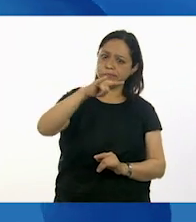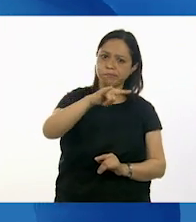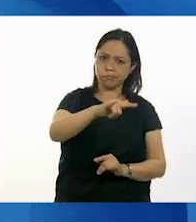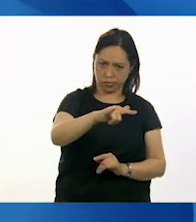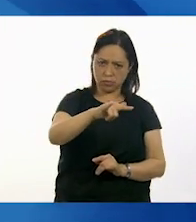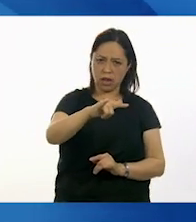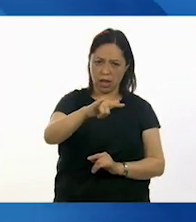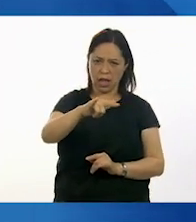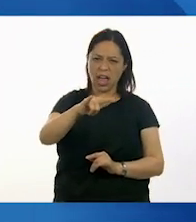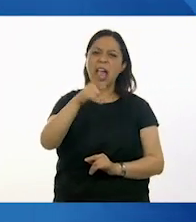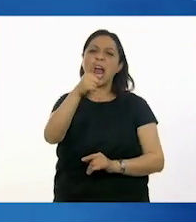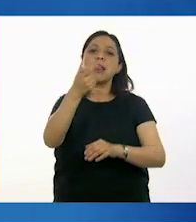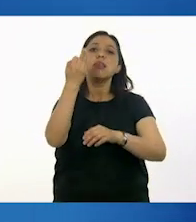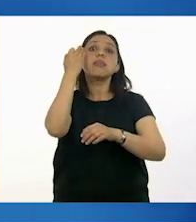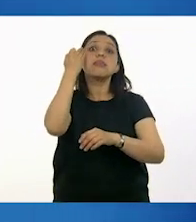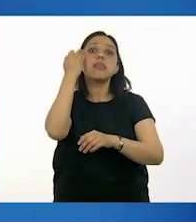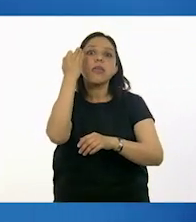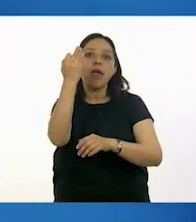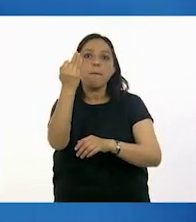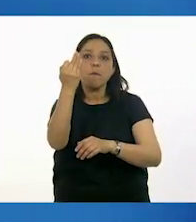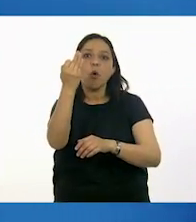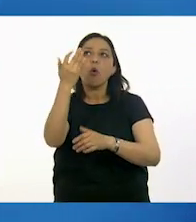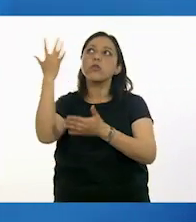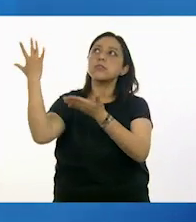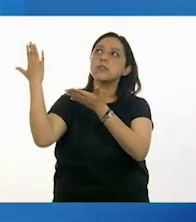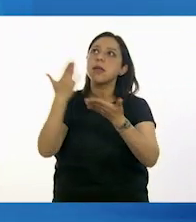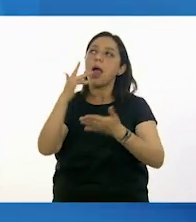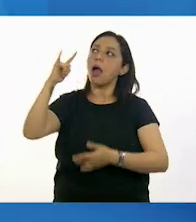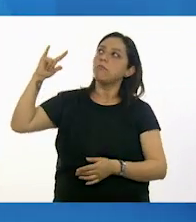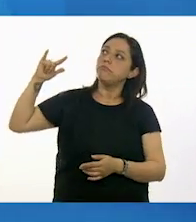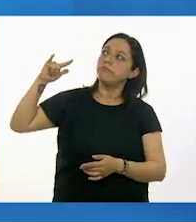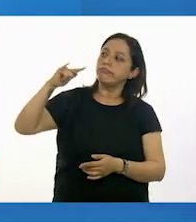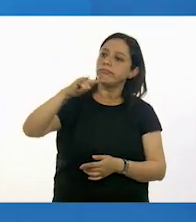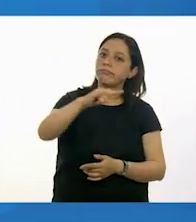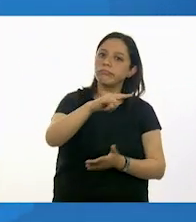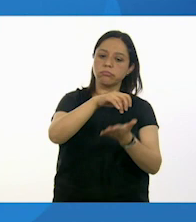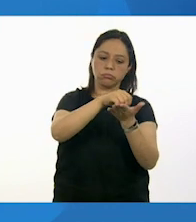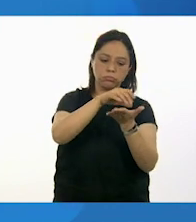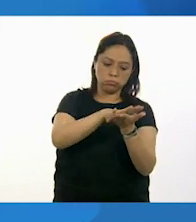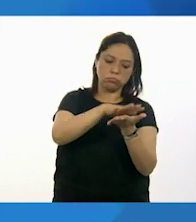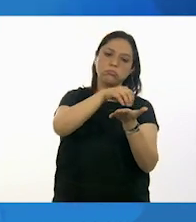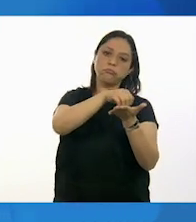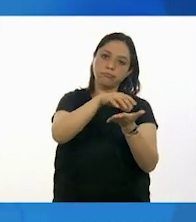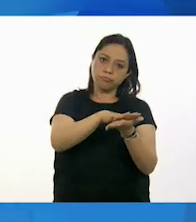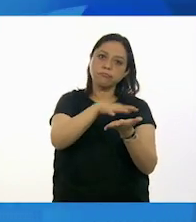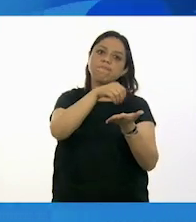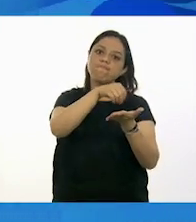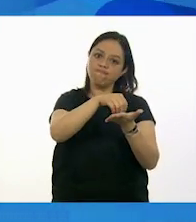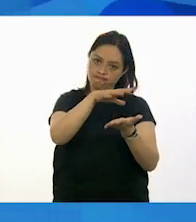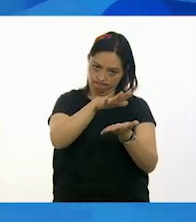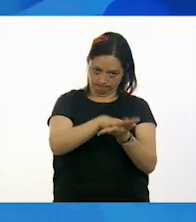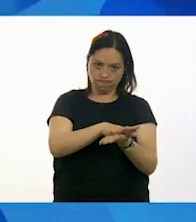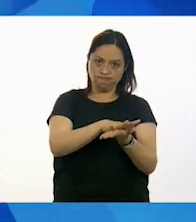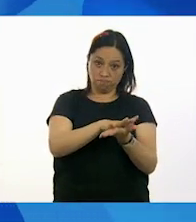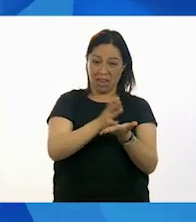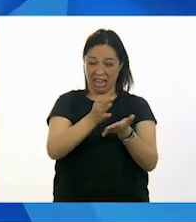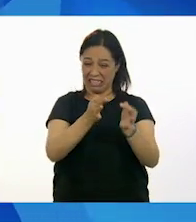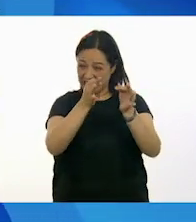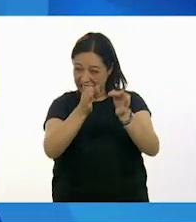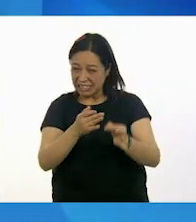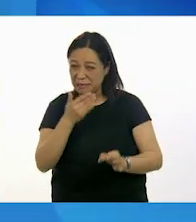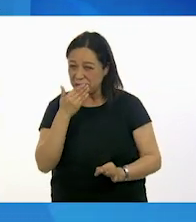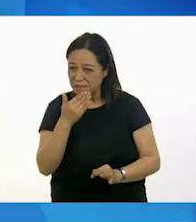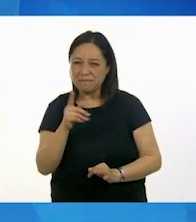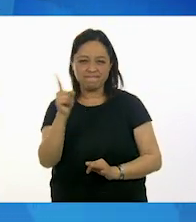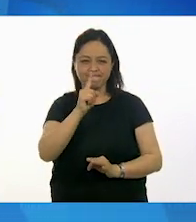que como iban llegando. Como iba llegando la información, él iba escribiendo y entonces no la tuvo de una forma muy adecuada. Y lo vamos a